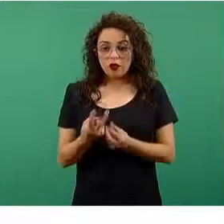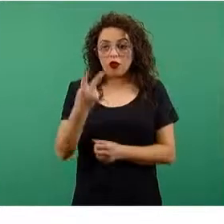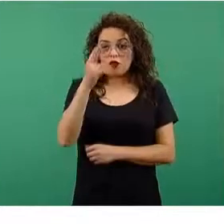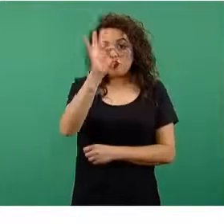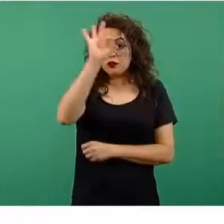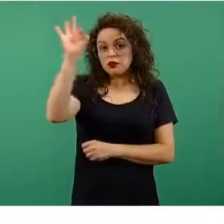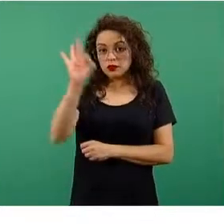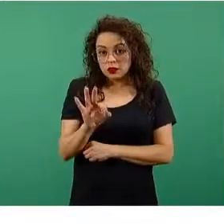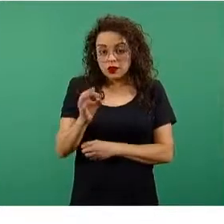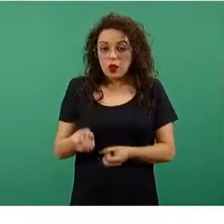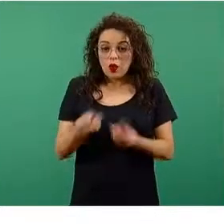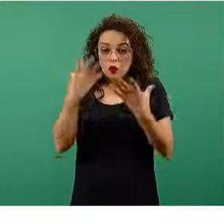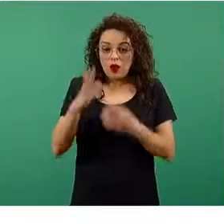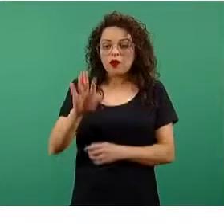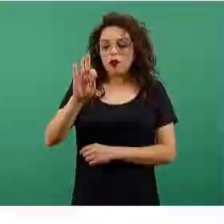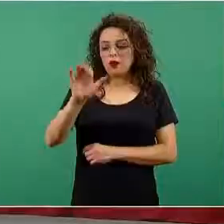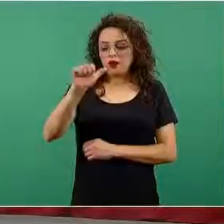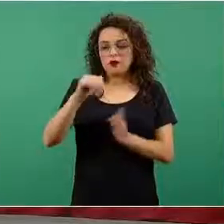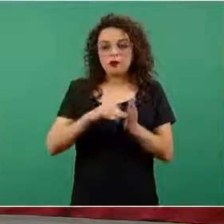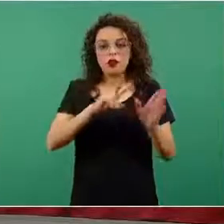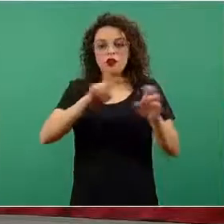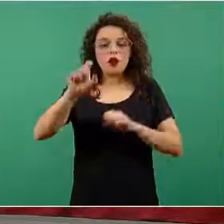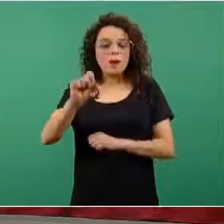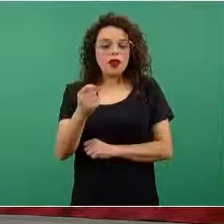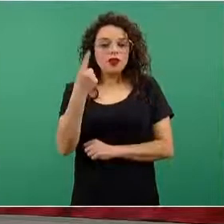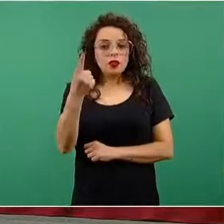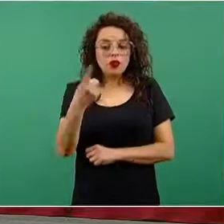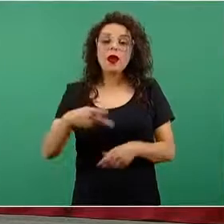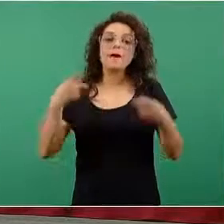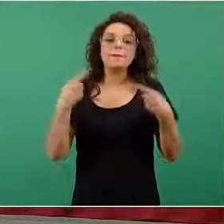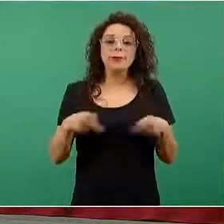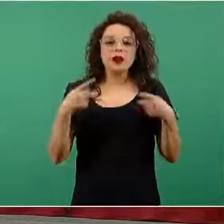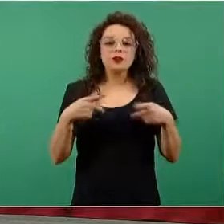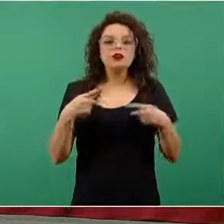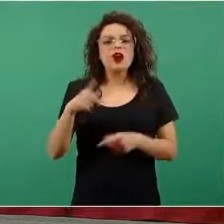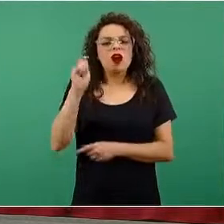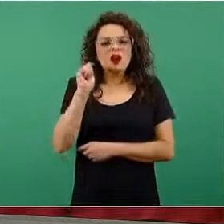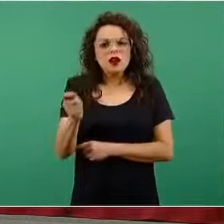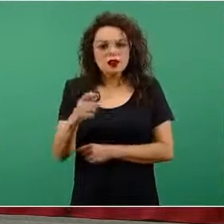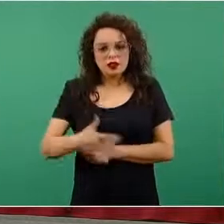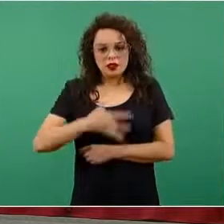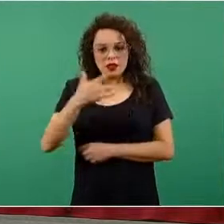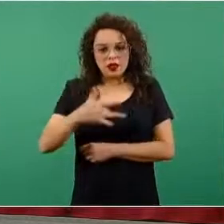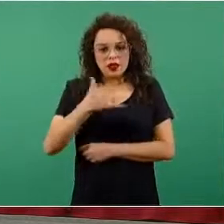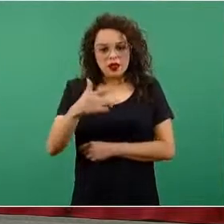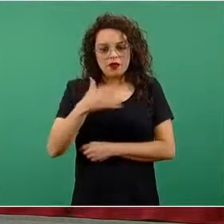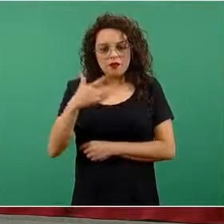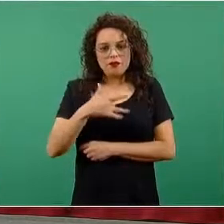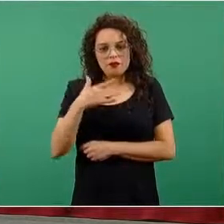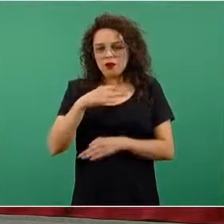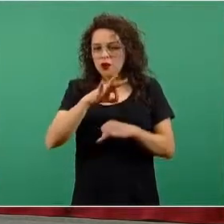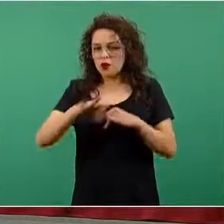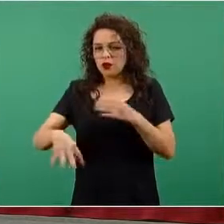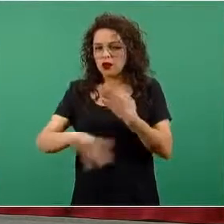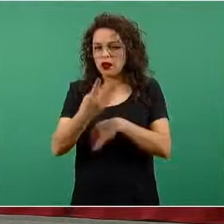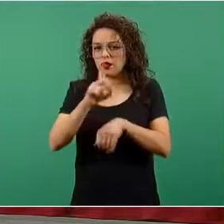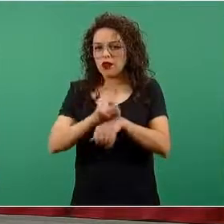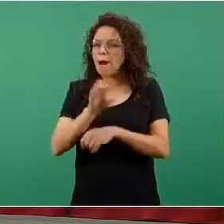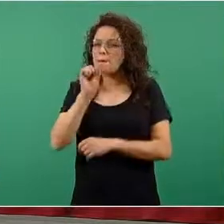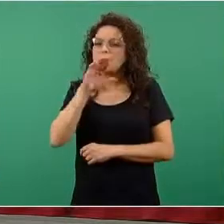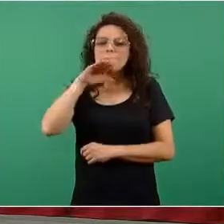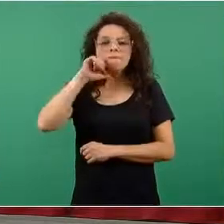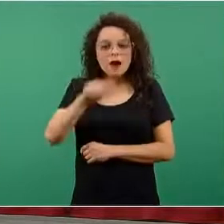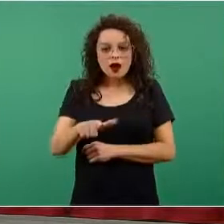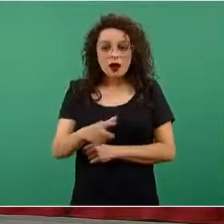decir, 46.221, son las personas que iniciaron con signos y síntomas en los últimos 14 días y por